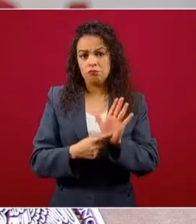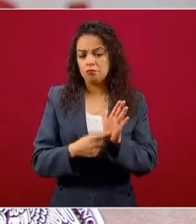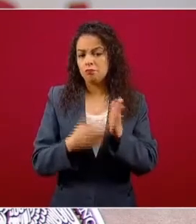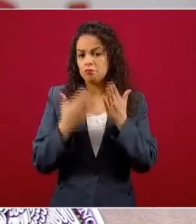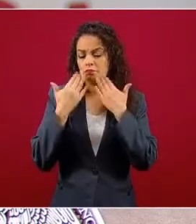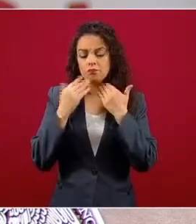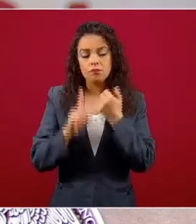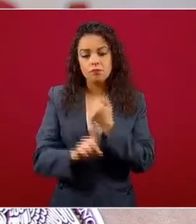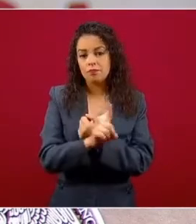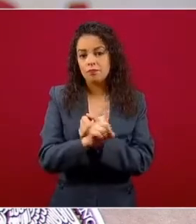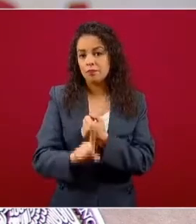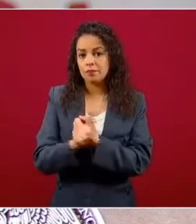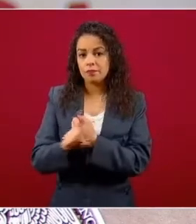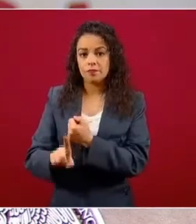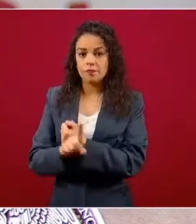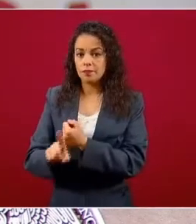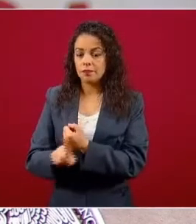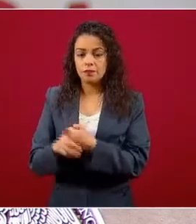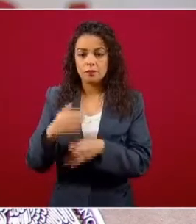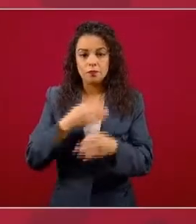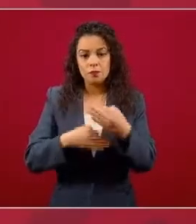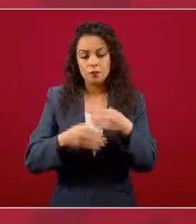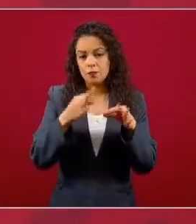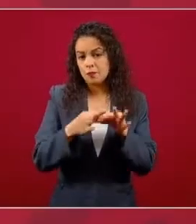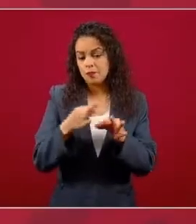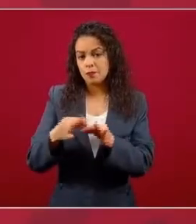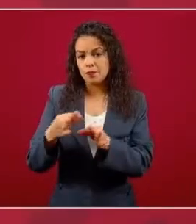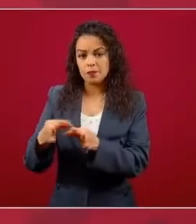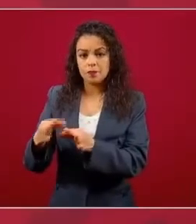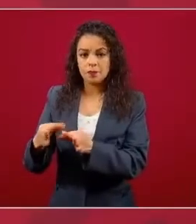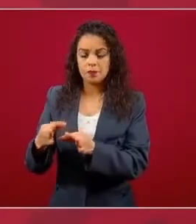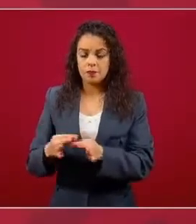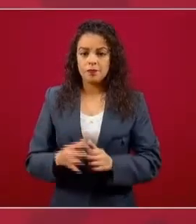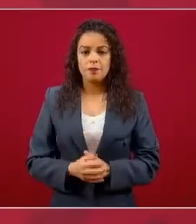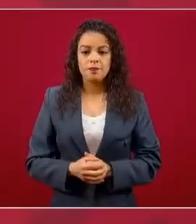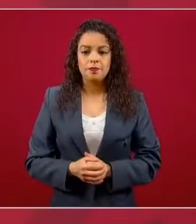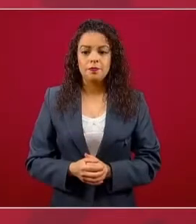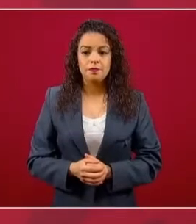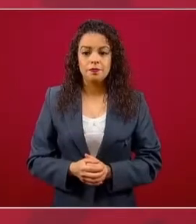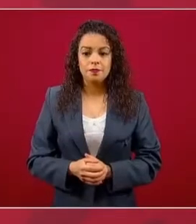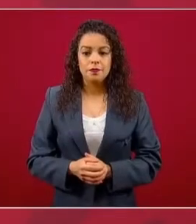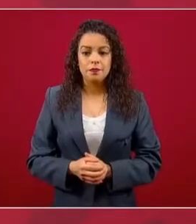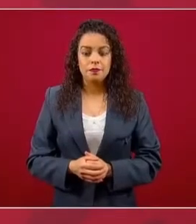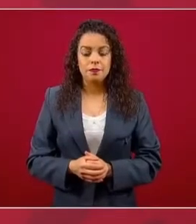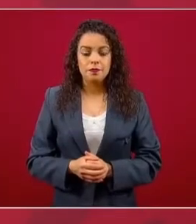es cuándo - paros